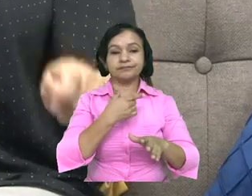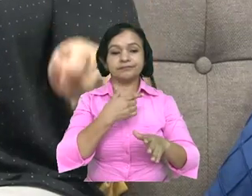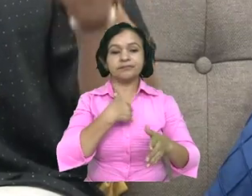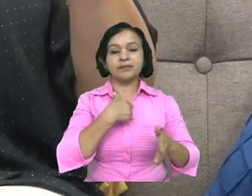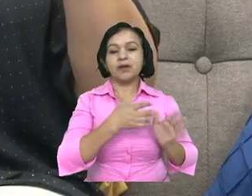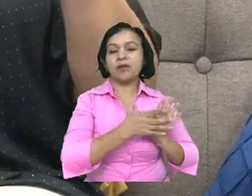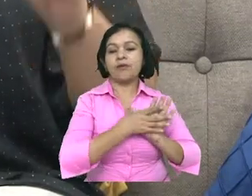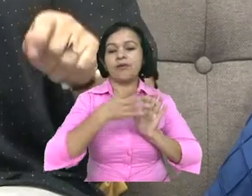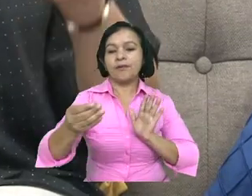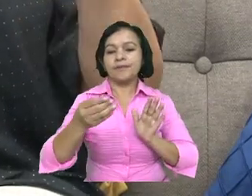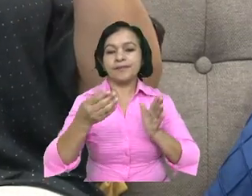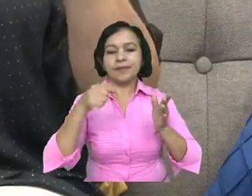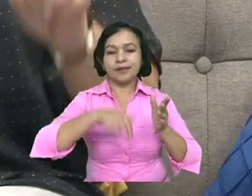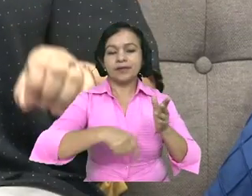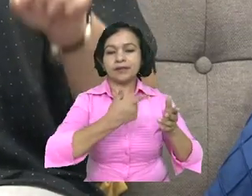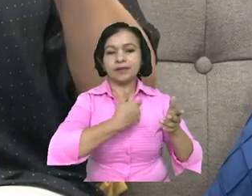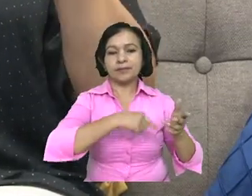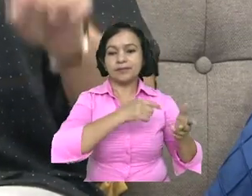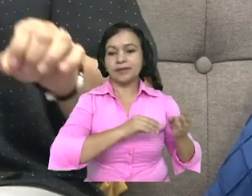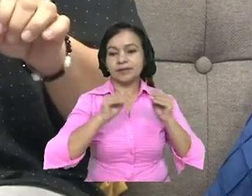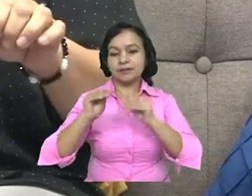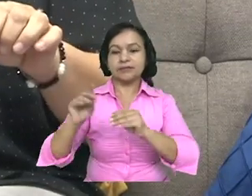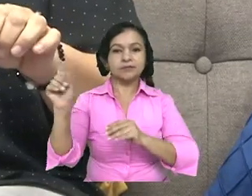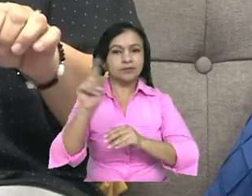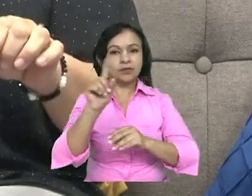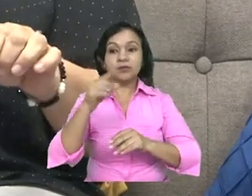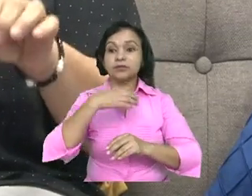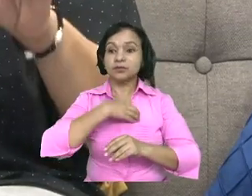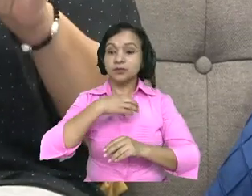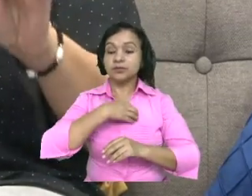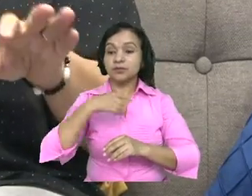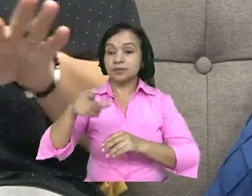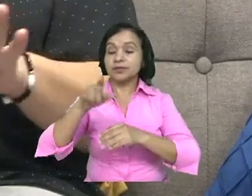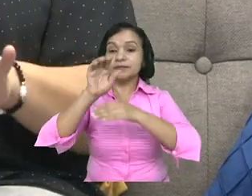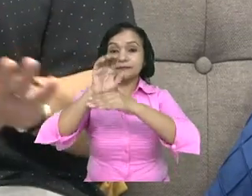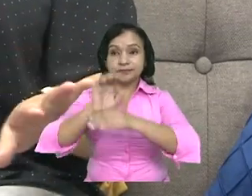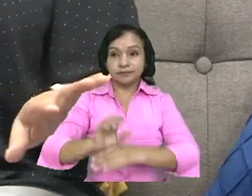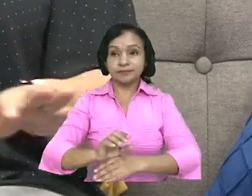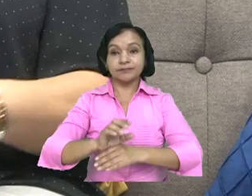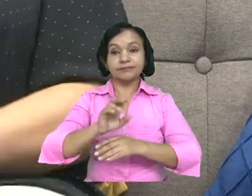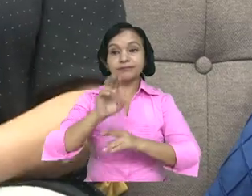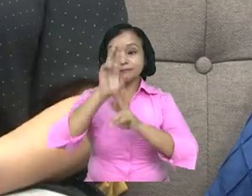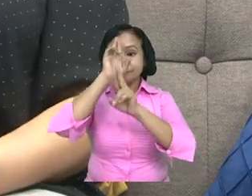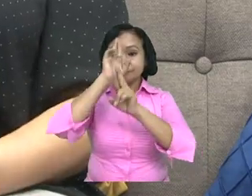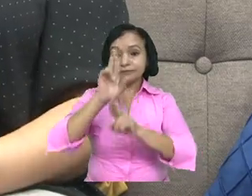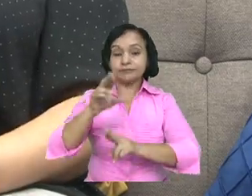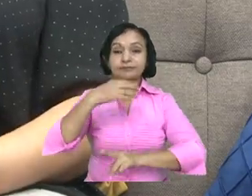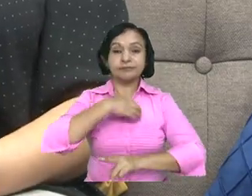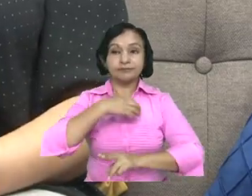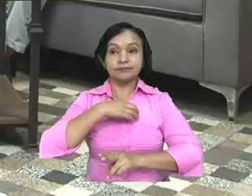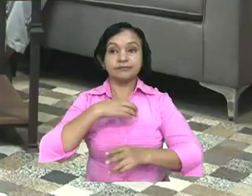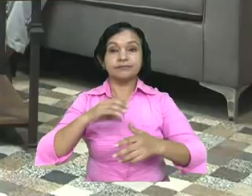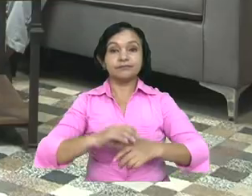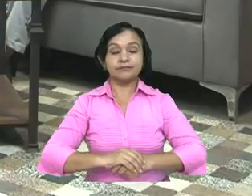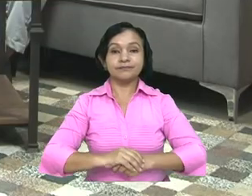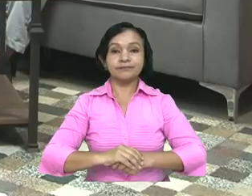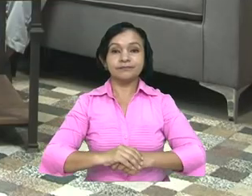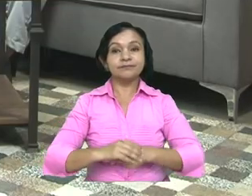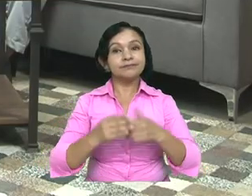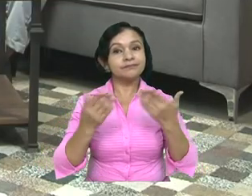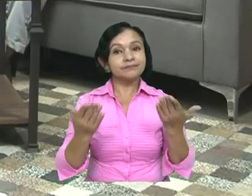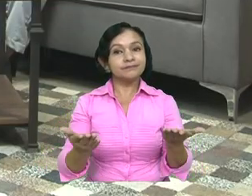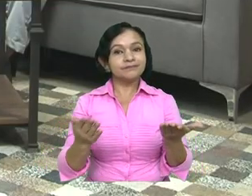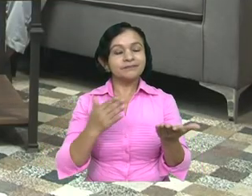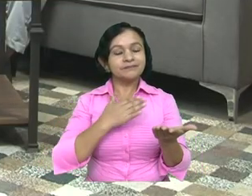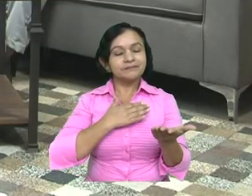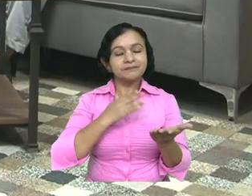no, estamos trabajando con esa cultura, digamos. Respetando su identidad, claro. Respetando su identidad. Claro que sí, compañera, de mi